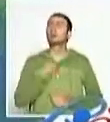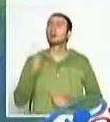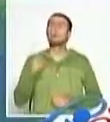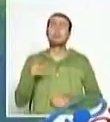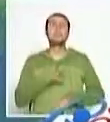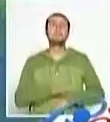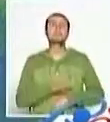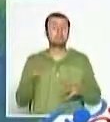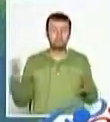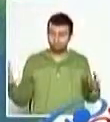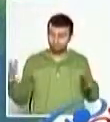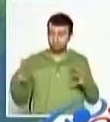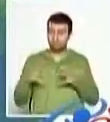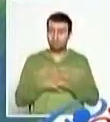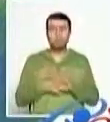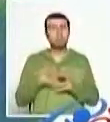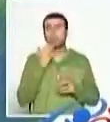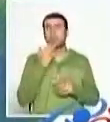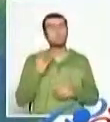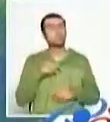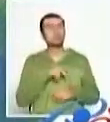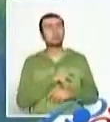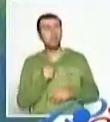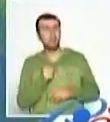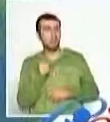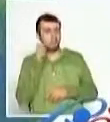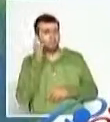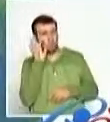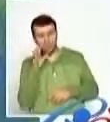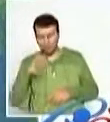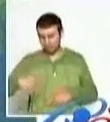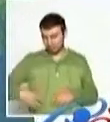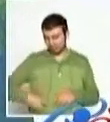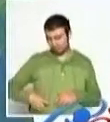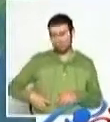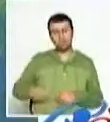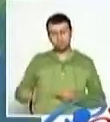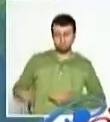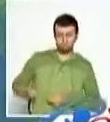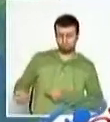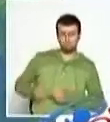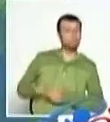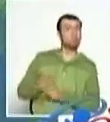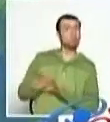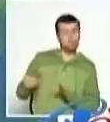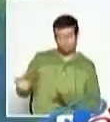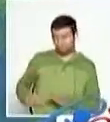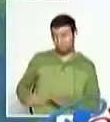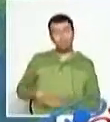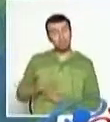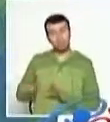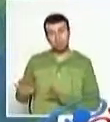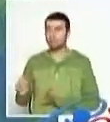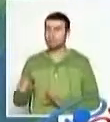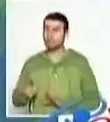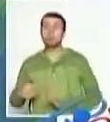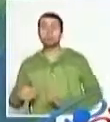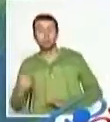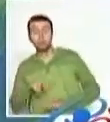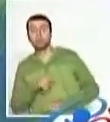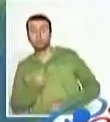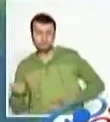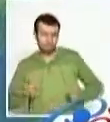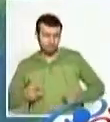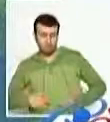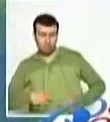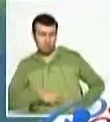medicina alopática es que nosotros no tratamos solamente el órgano ni tratamos solamente no